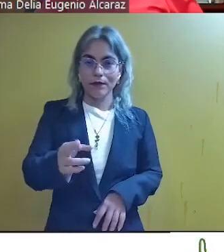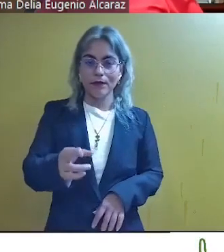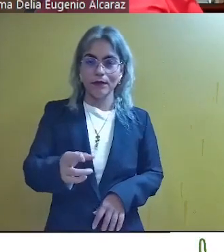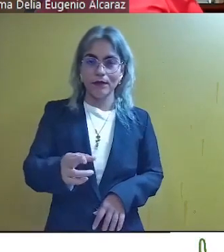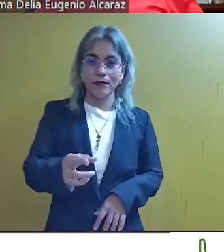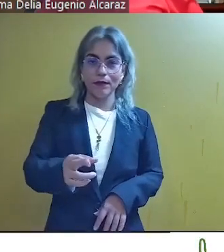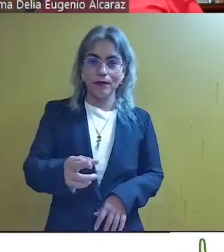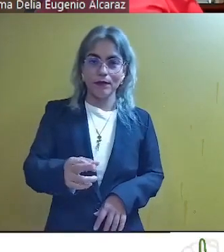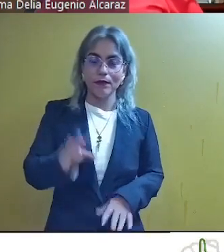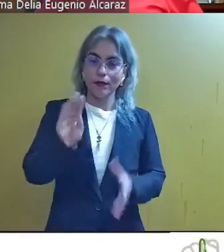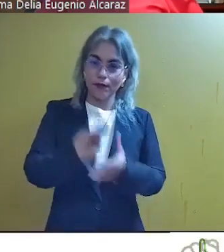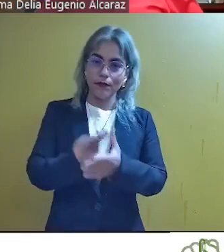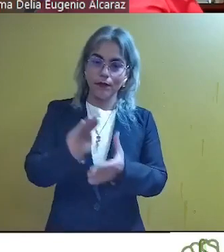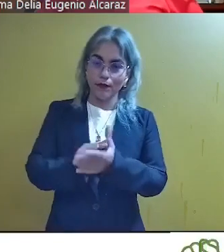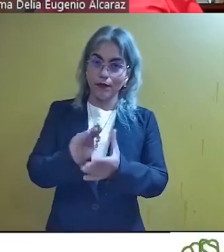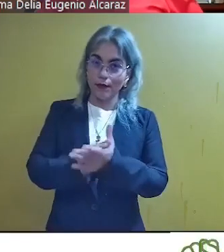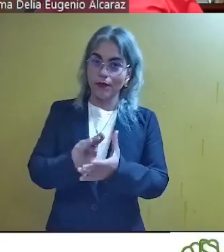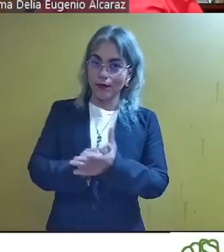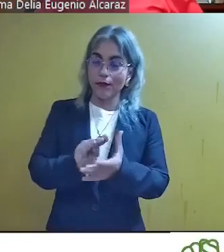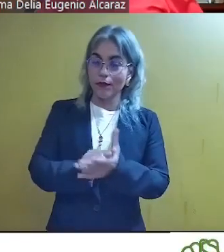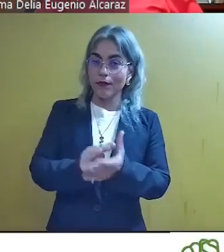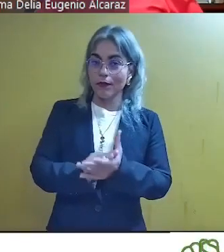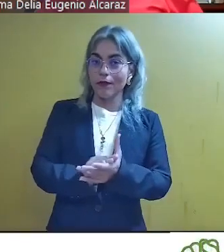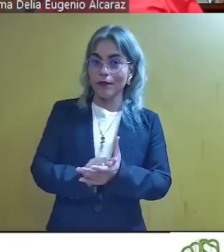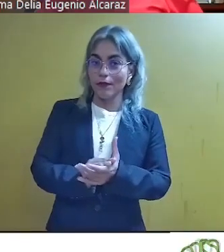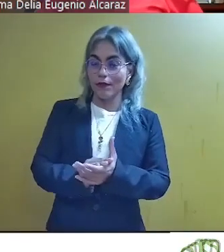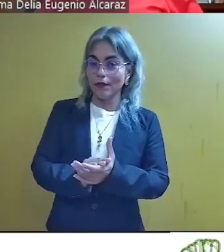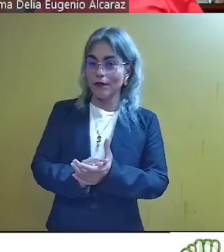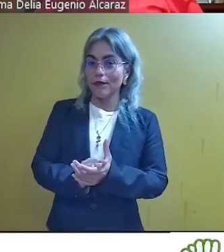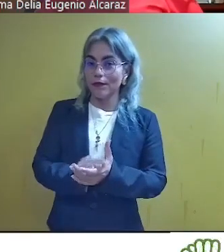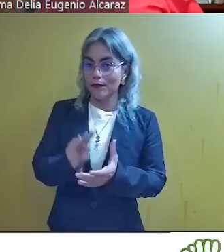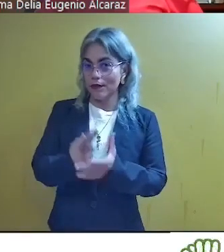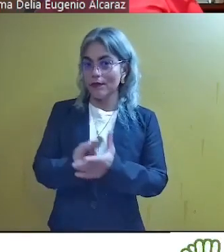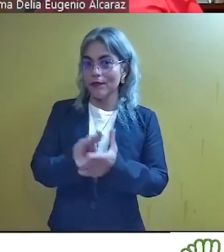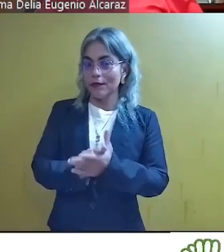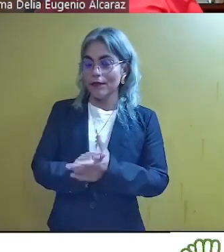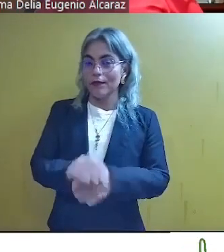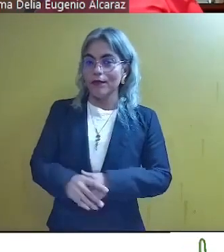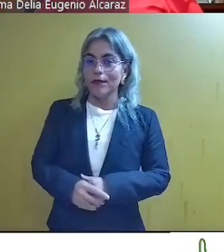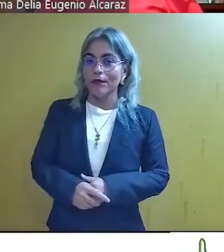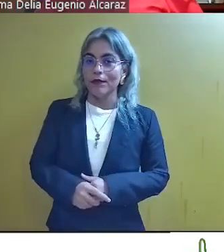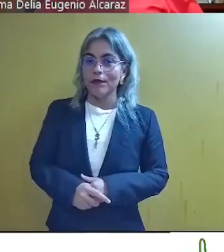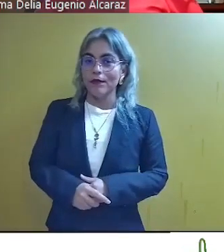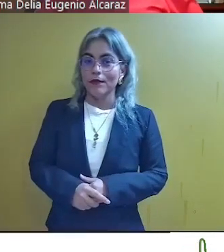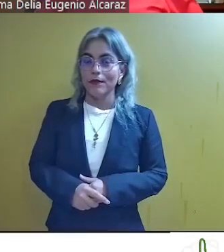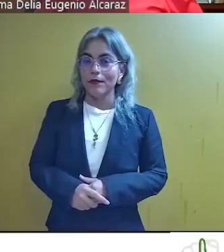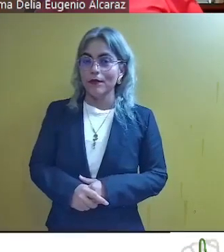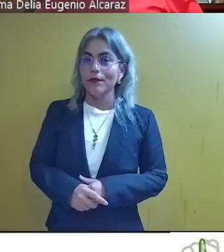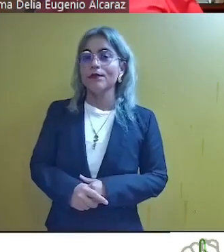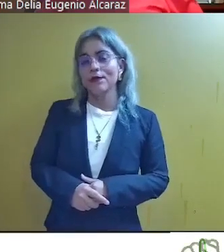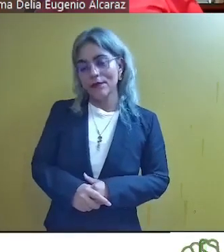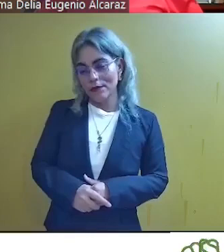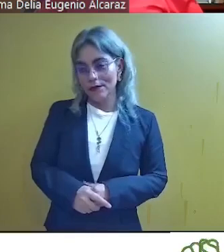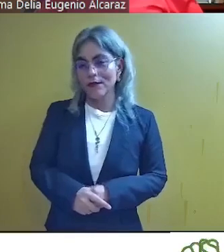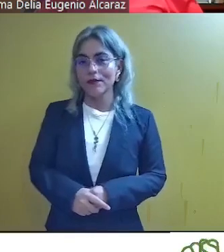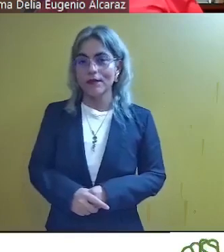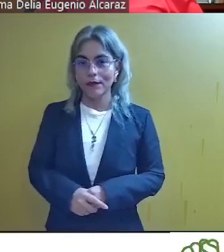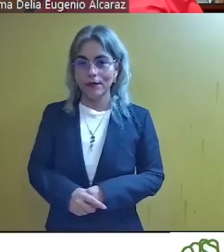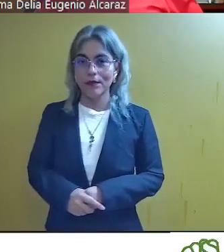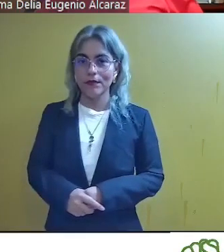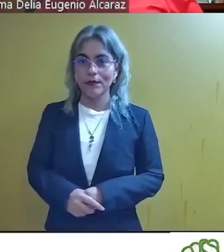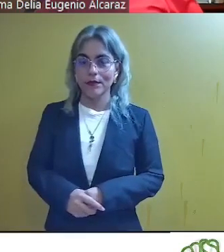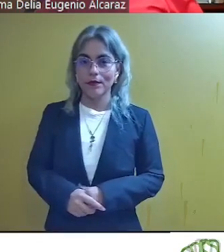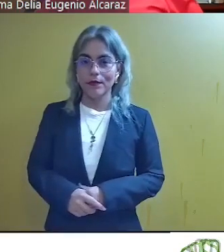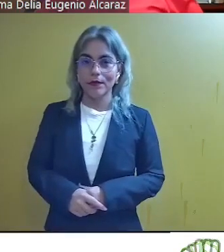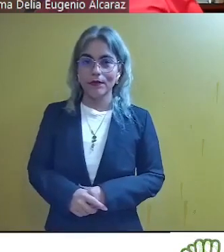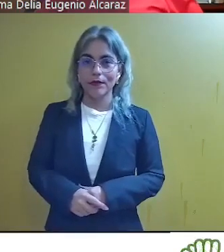el posible quebranto a normas de fiscalización vigentes al momento del inicio del reclamo, secuela procesal y resolución, no puede convalidarse